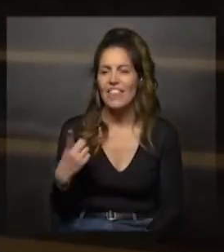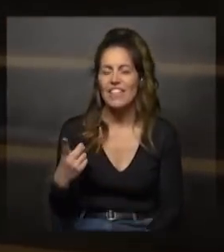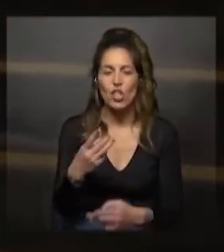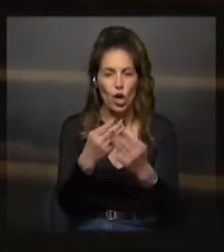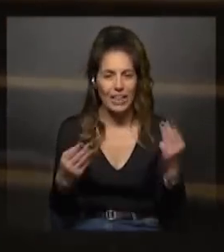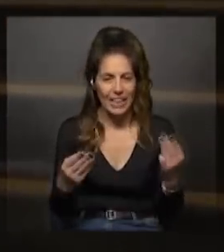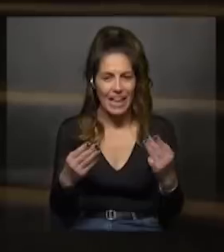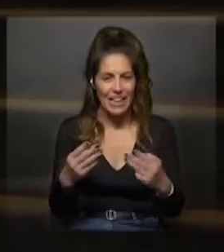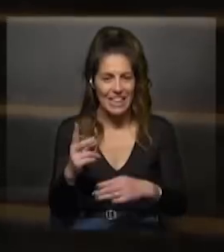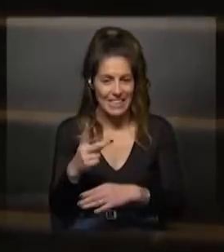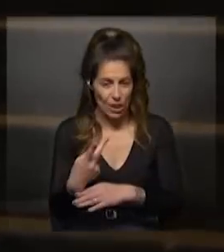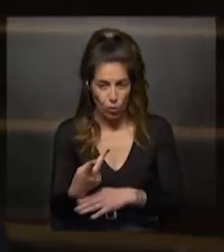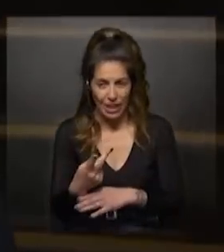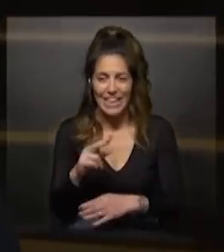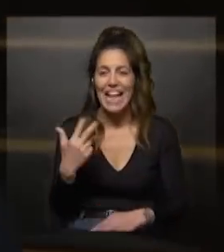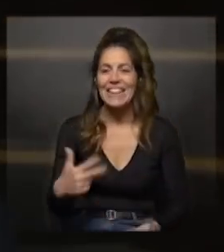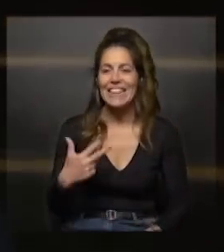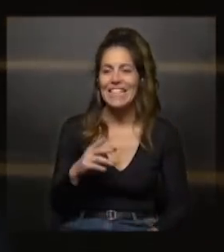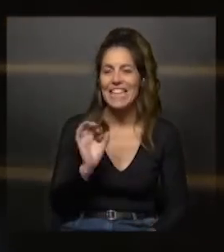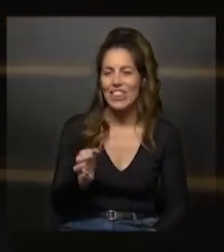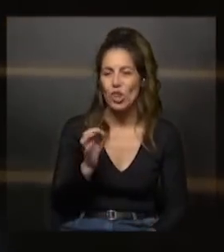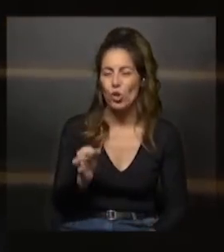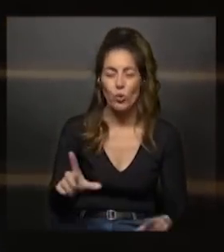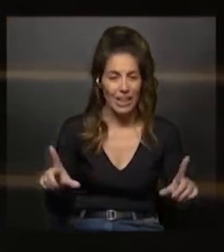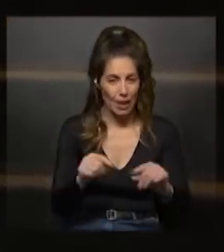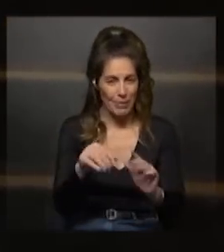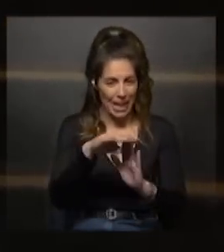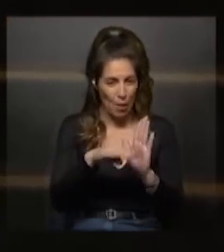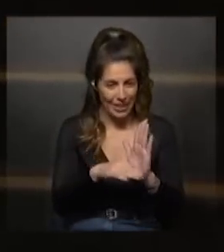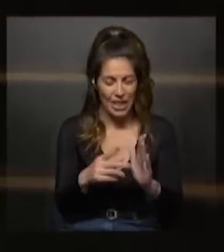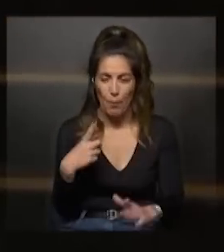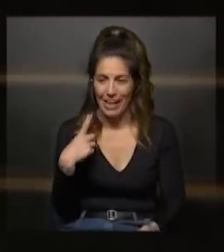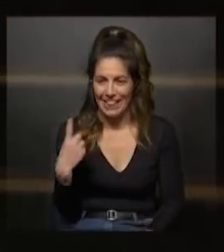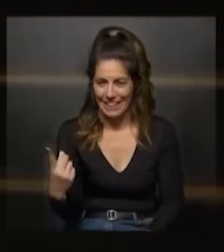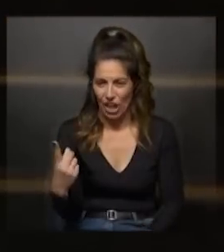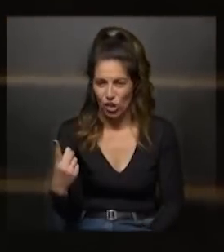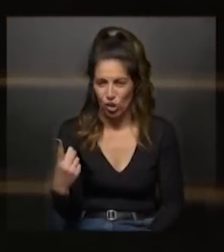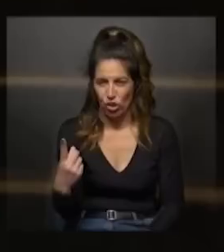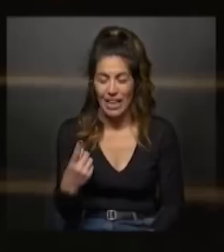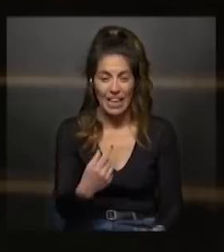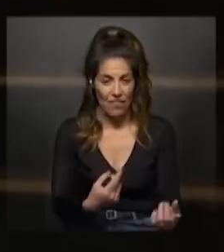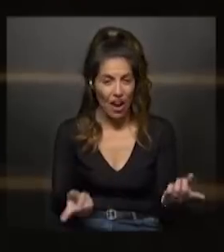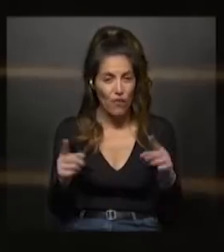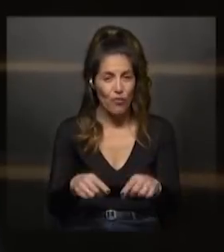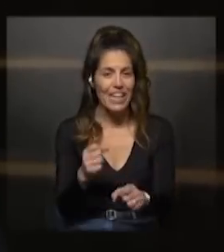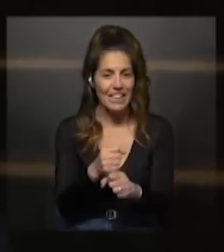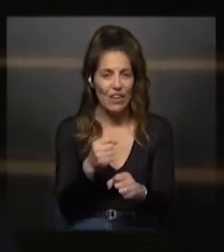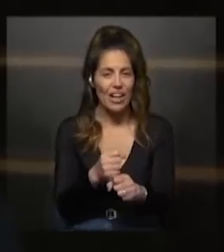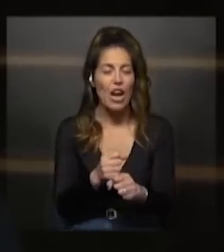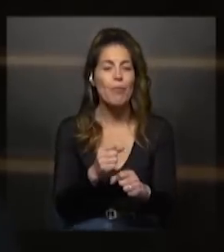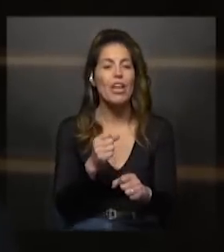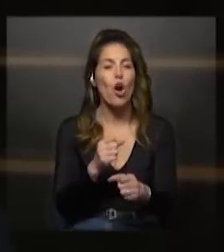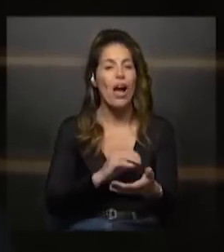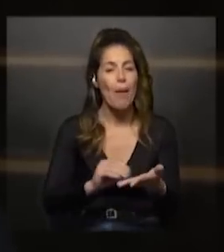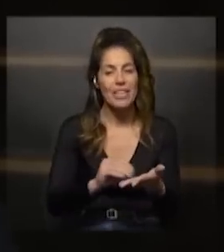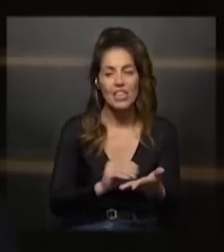13 de octubre termina lo que es las medidas cautelares para el director Leonard Lu Díaz que se va a reintegrar pero en una función administrativa y